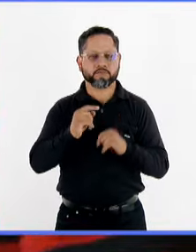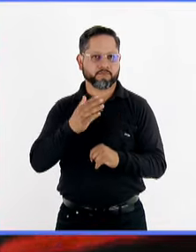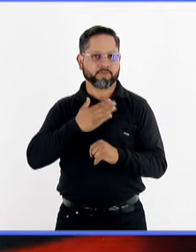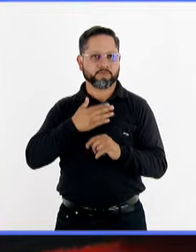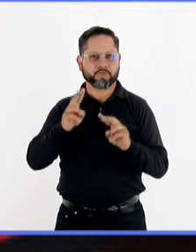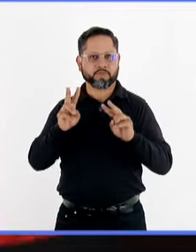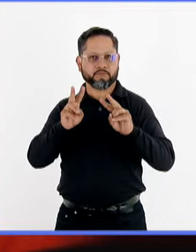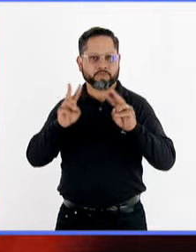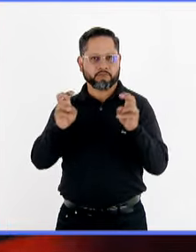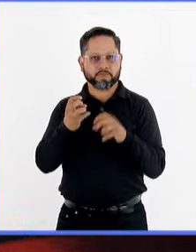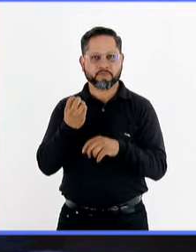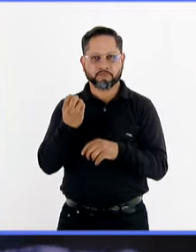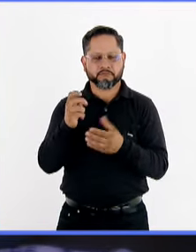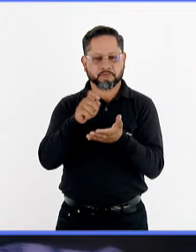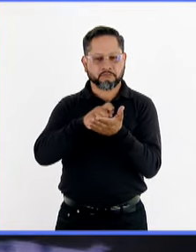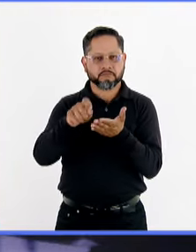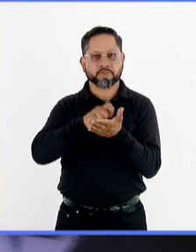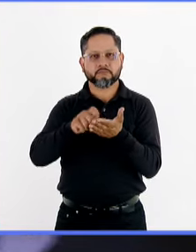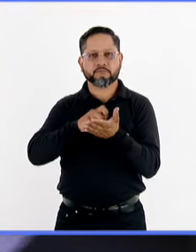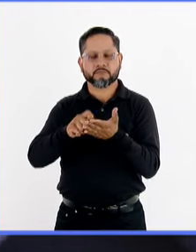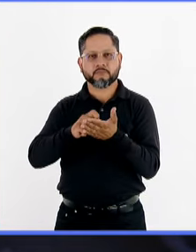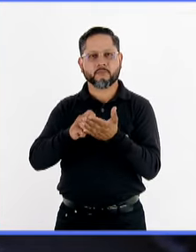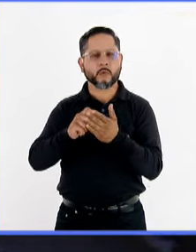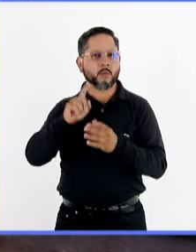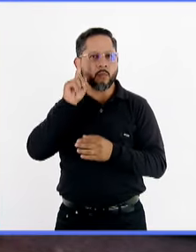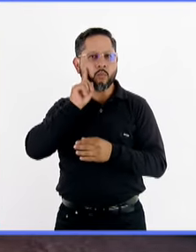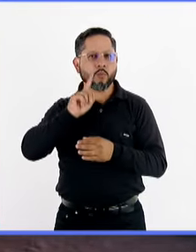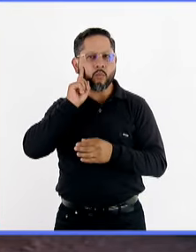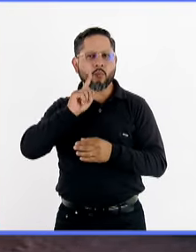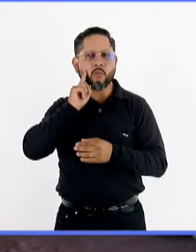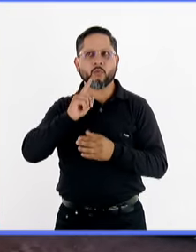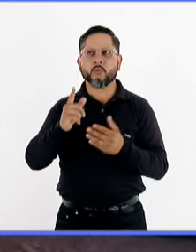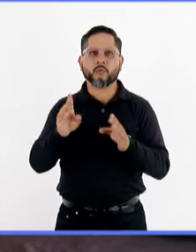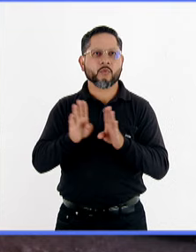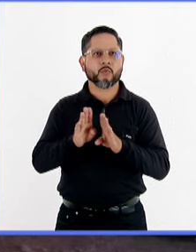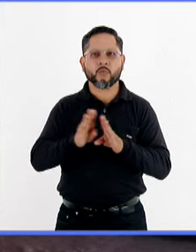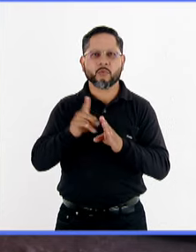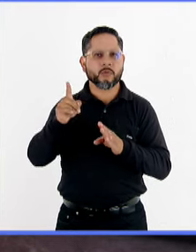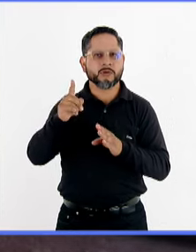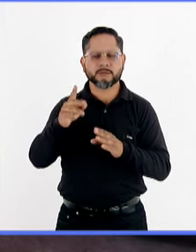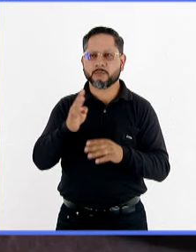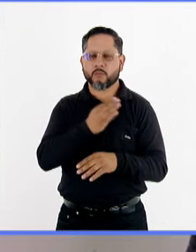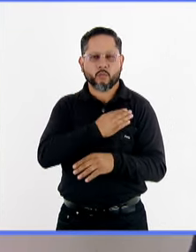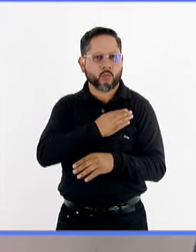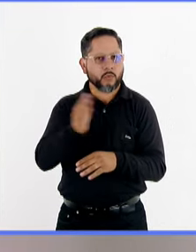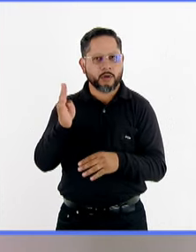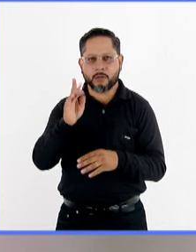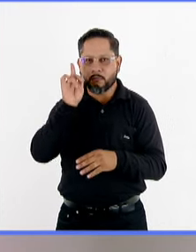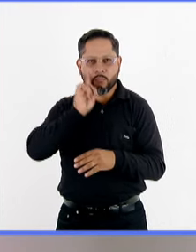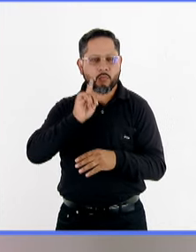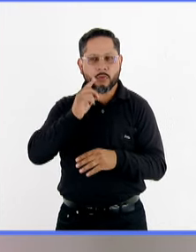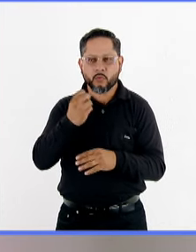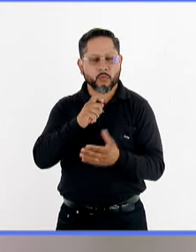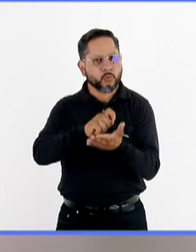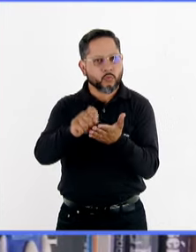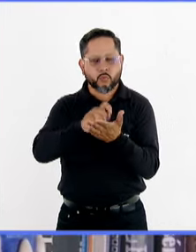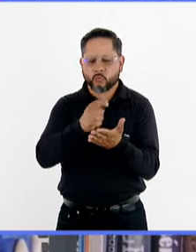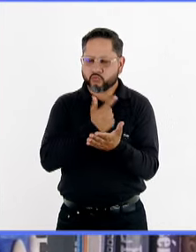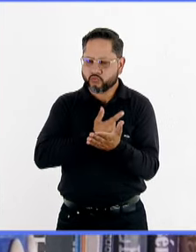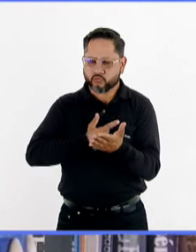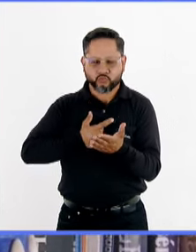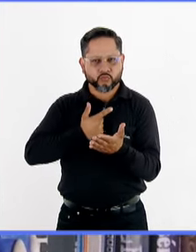temas favoritos para la escritura son las mujeres monstruosas o fuera como del canon de las buenas mujeres. Me gusta mucho escribir también